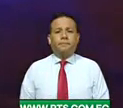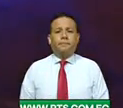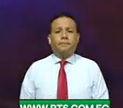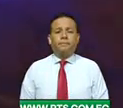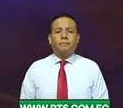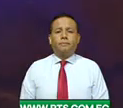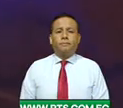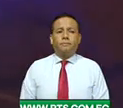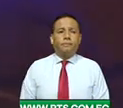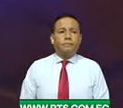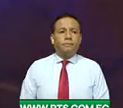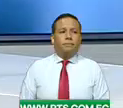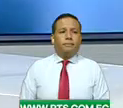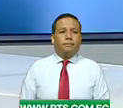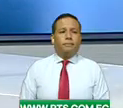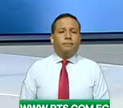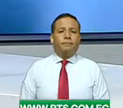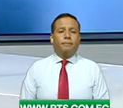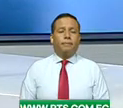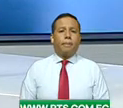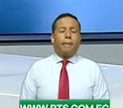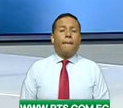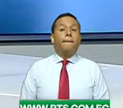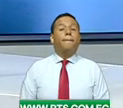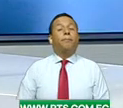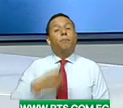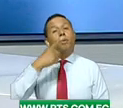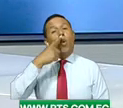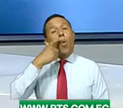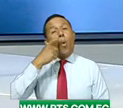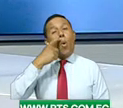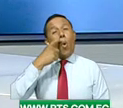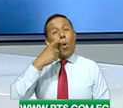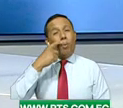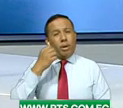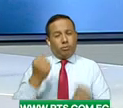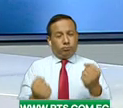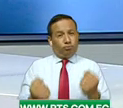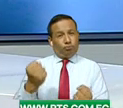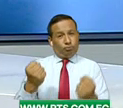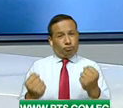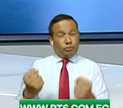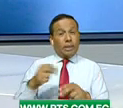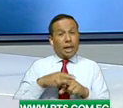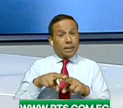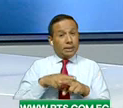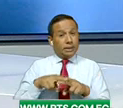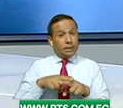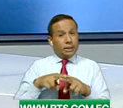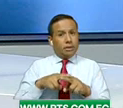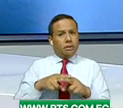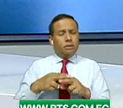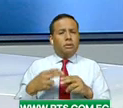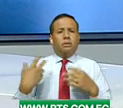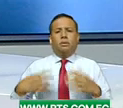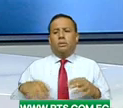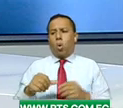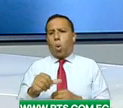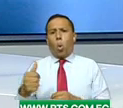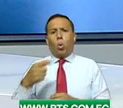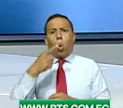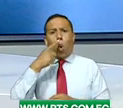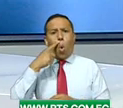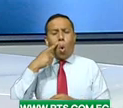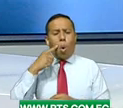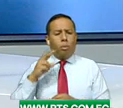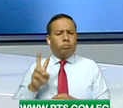Jorge Escobar. Y un taxista informal resultó herido tras ser baleado en el cuello por sujetos que le robaron su carro en